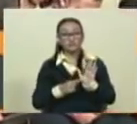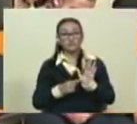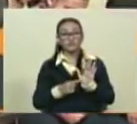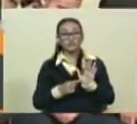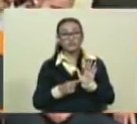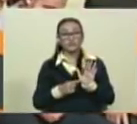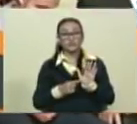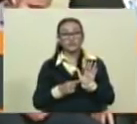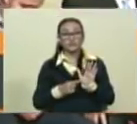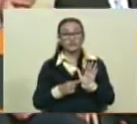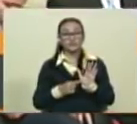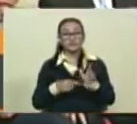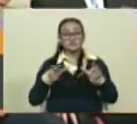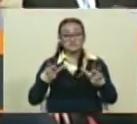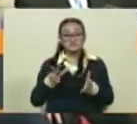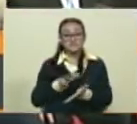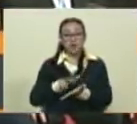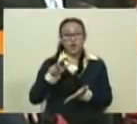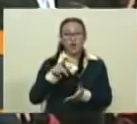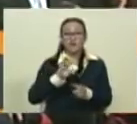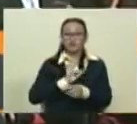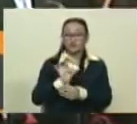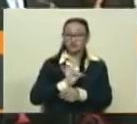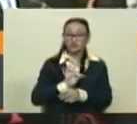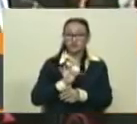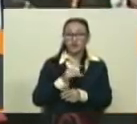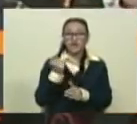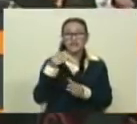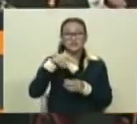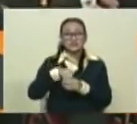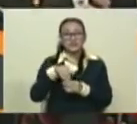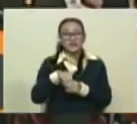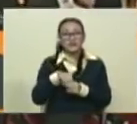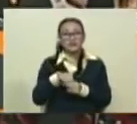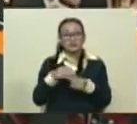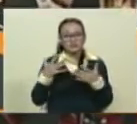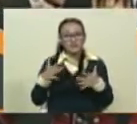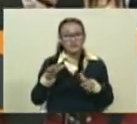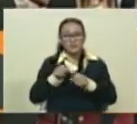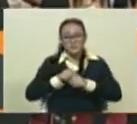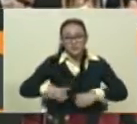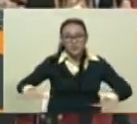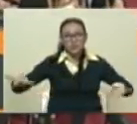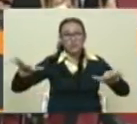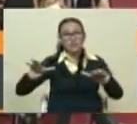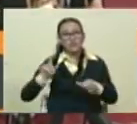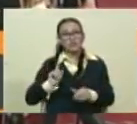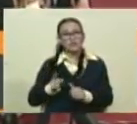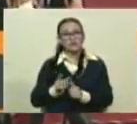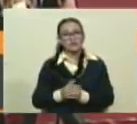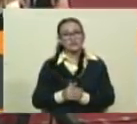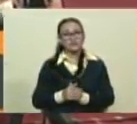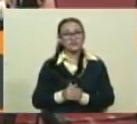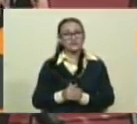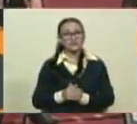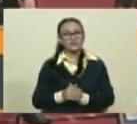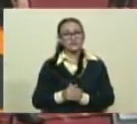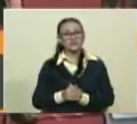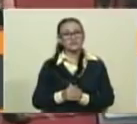La constituyente ha decretado un estatuto de funcionamiento interno que también deberíamos difundirlo, Ernesto,